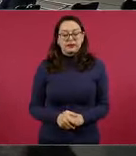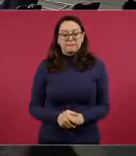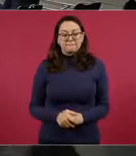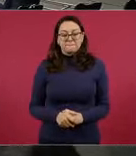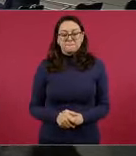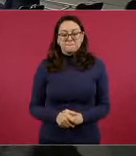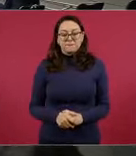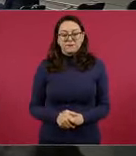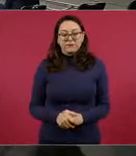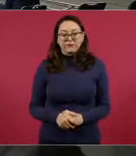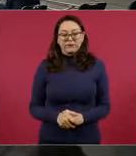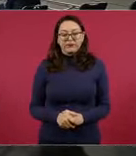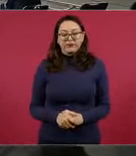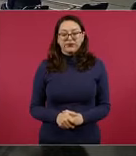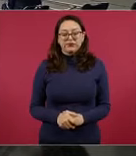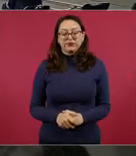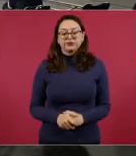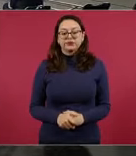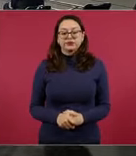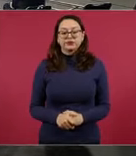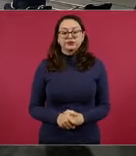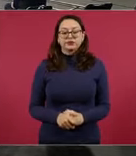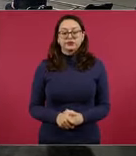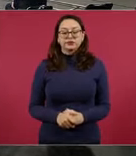Pero ¿cuántos son en total?